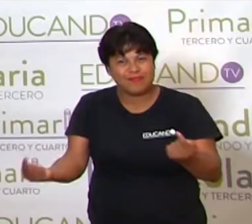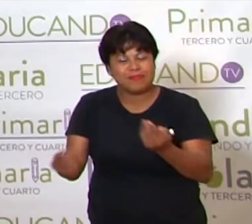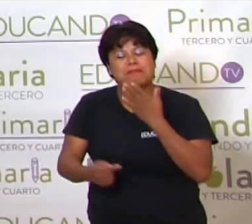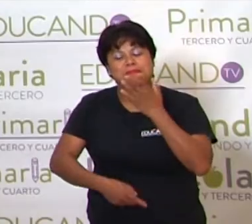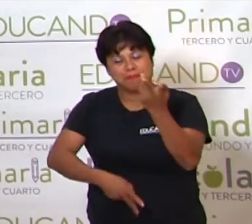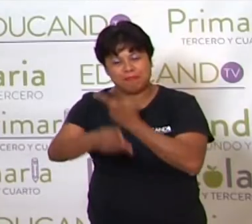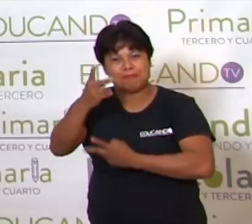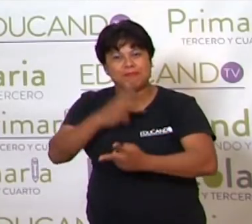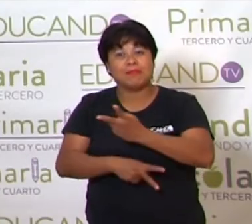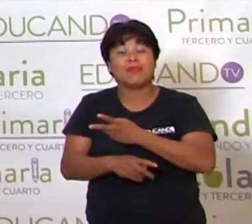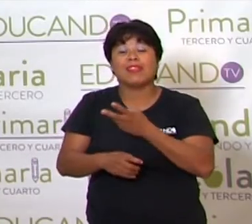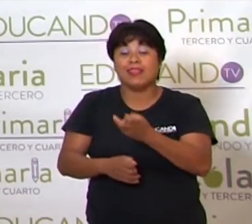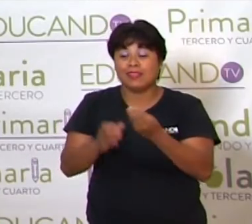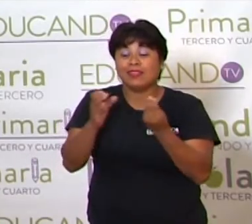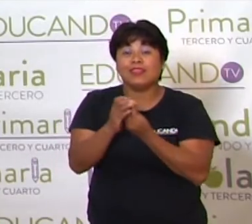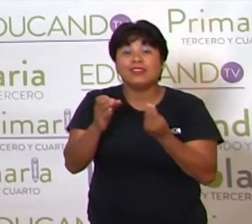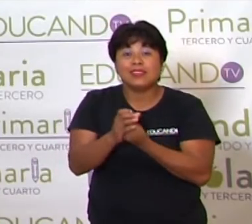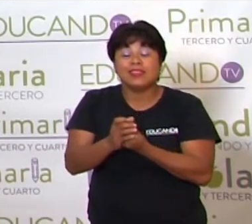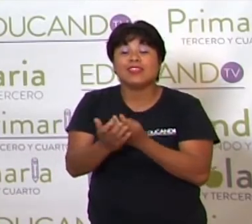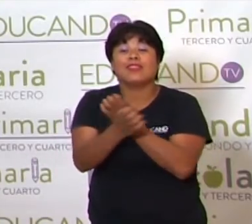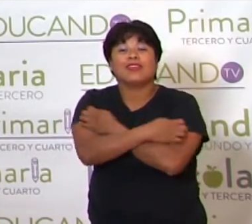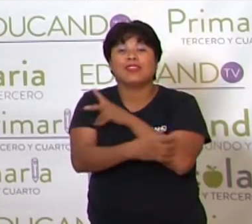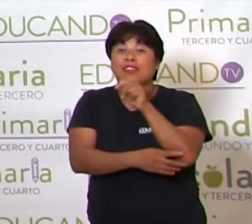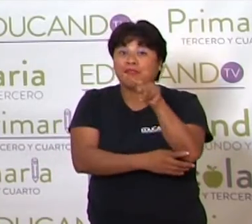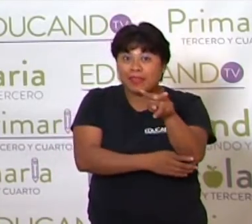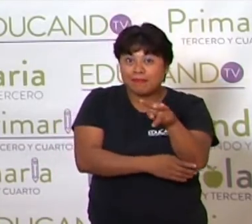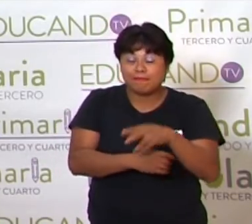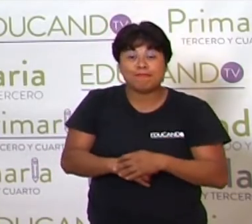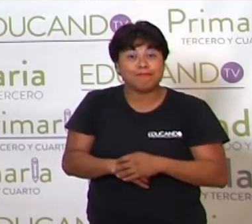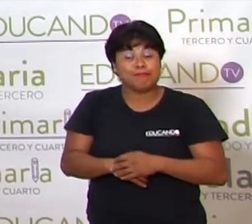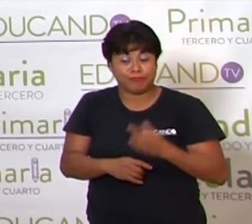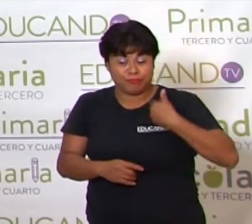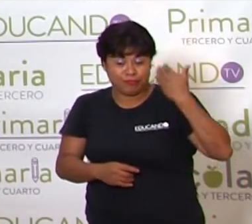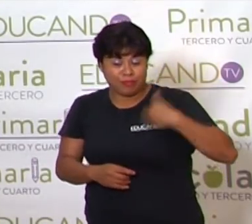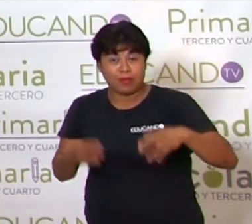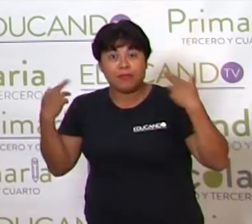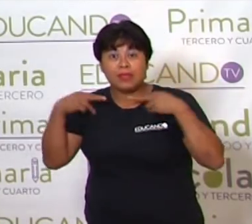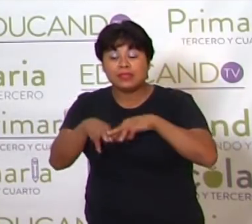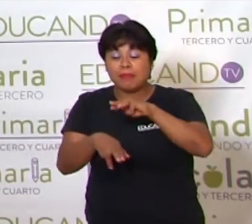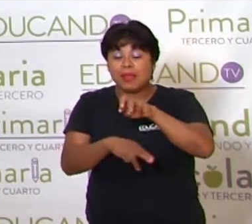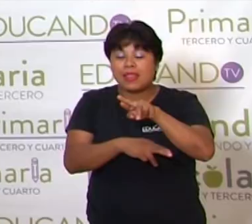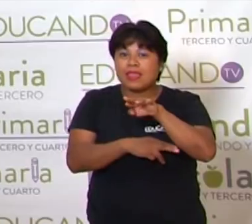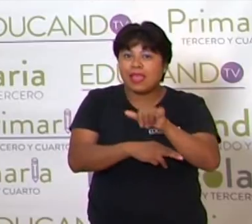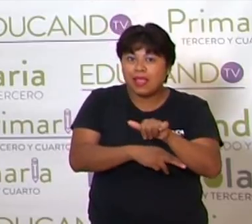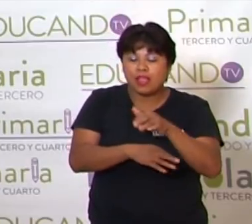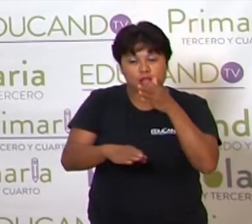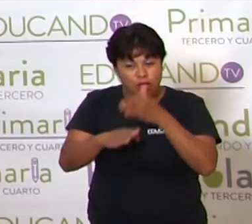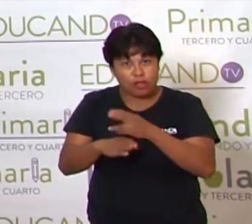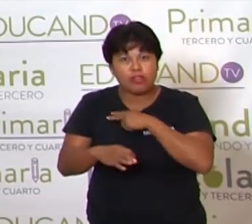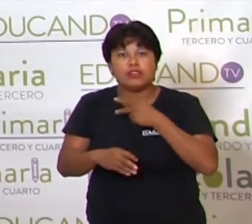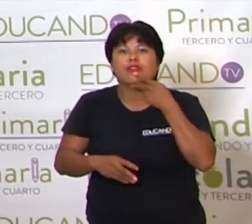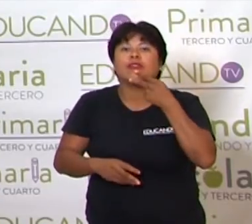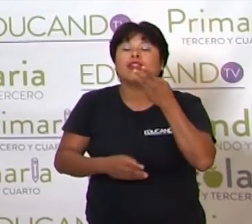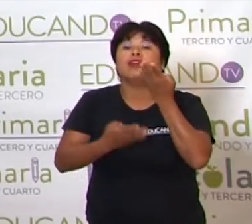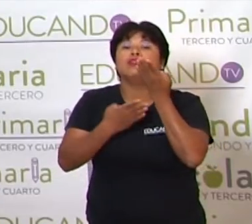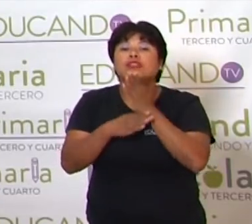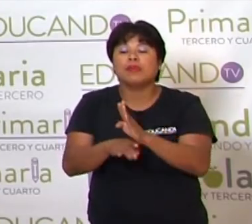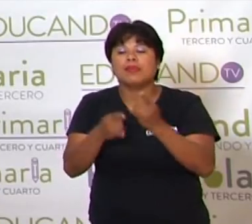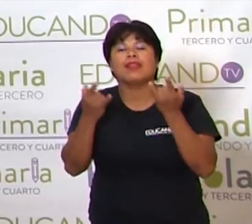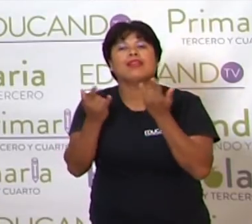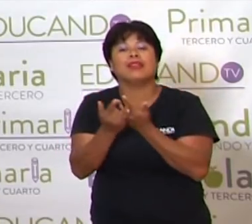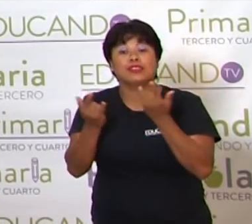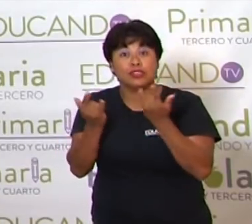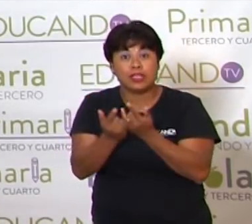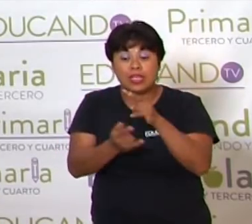niños, les doy la bienvenida a una clase más de Educando TV. Yo soy la maestra María y hoy vamos a hablar sobre la